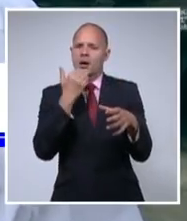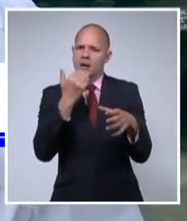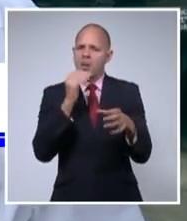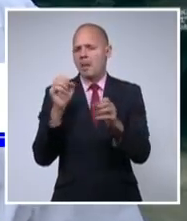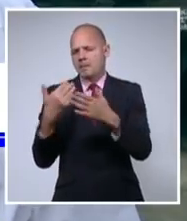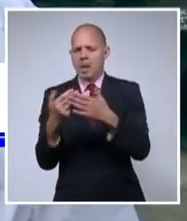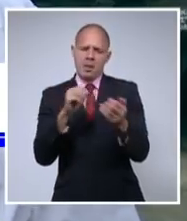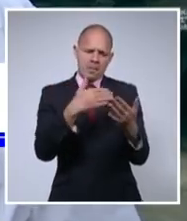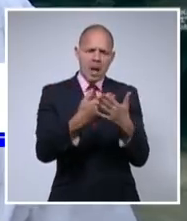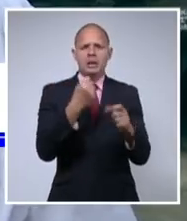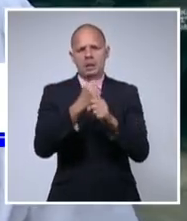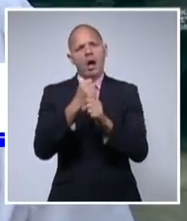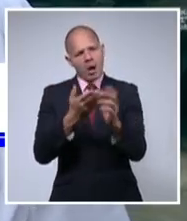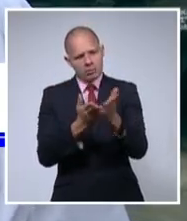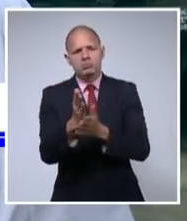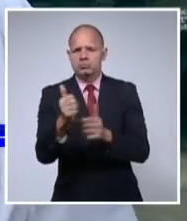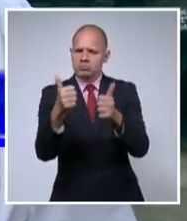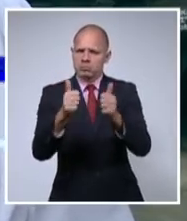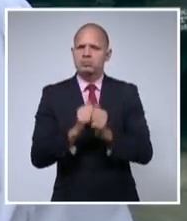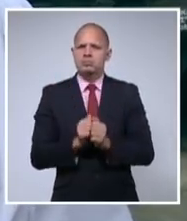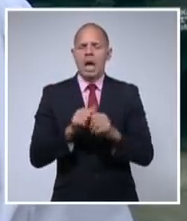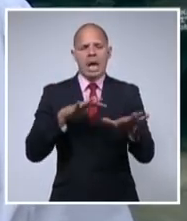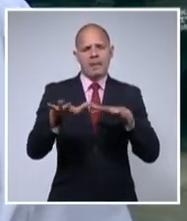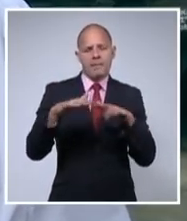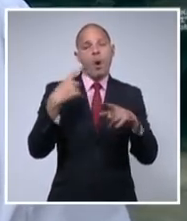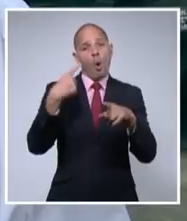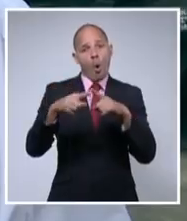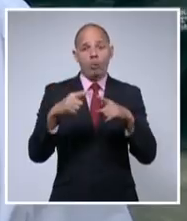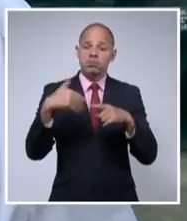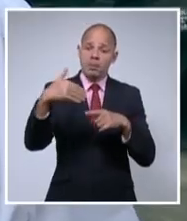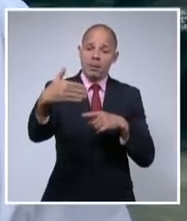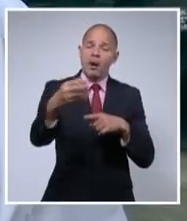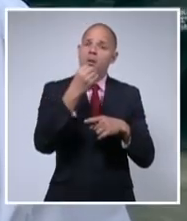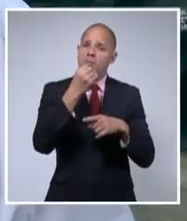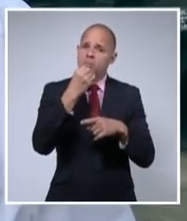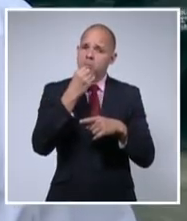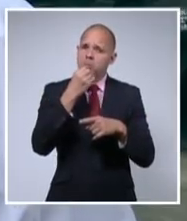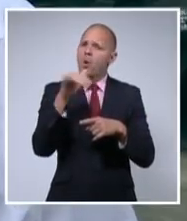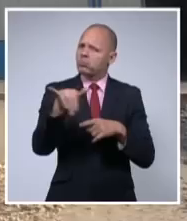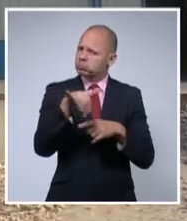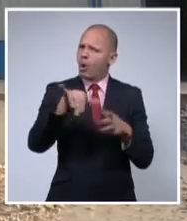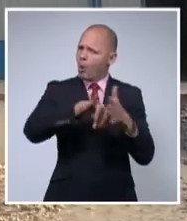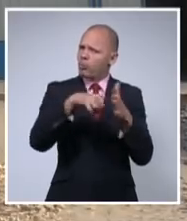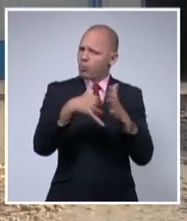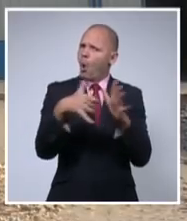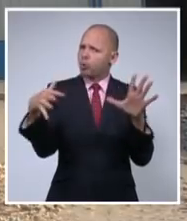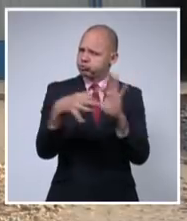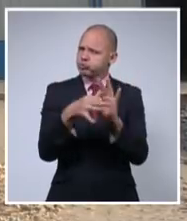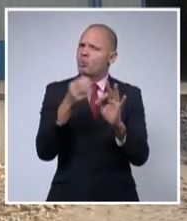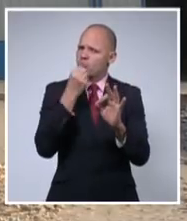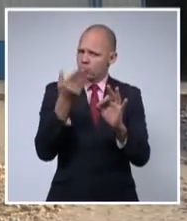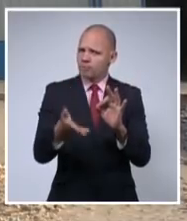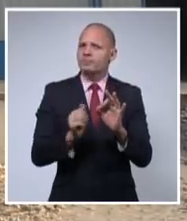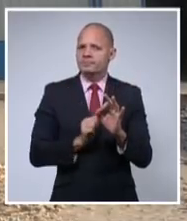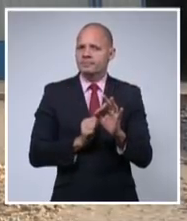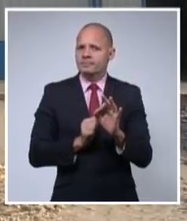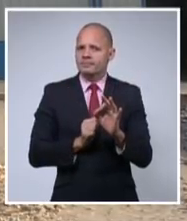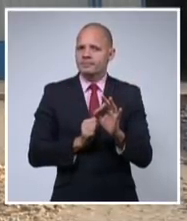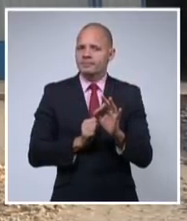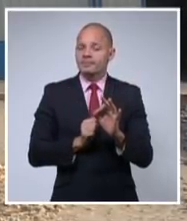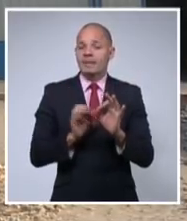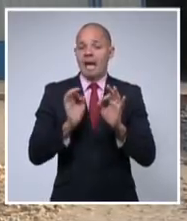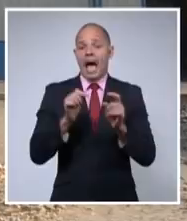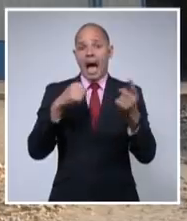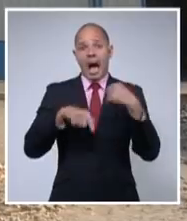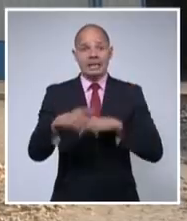listos para realizar otros proyectos conjuntos que tenemos previstos con Cuba. Este sector está llamado a